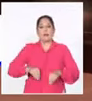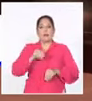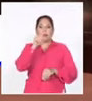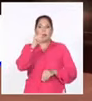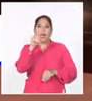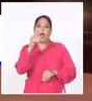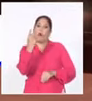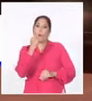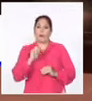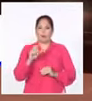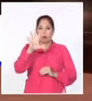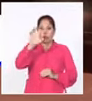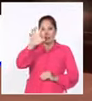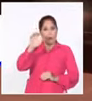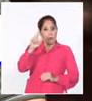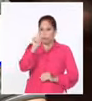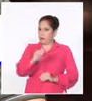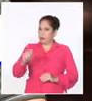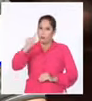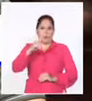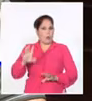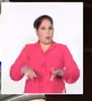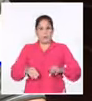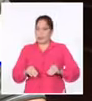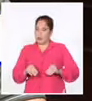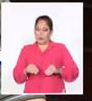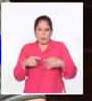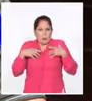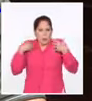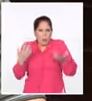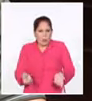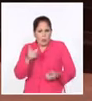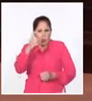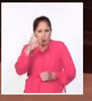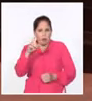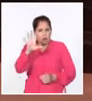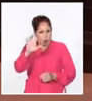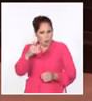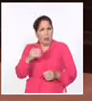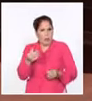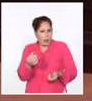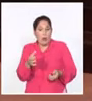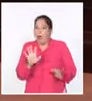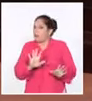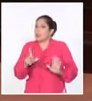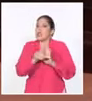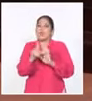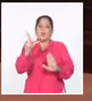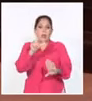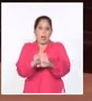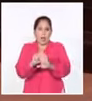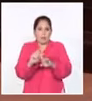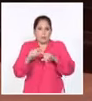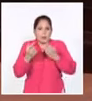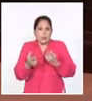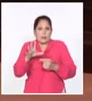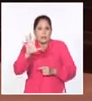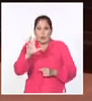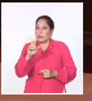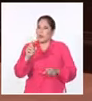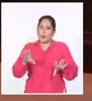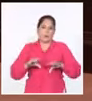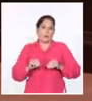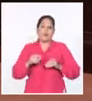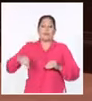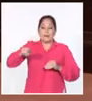hemos estado levantando en este proceso. Todo eso tiene un análisis en base a todas estas ilegalidades, porque no dejan de ser ilegalidades, y en las cuales tenemos que